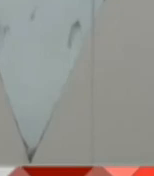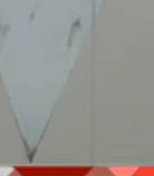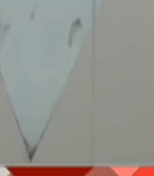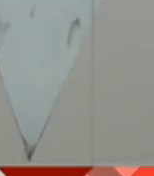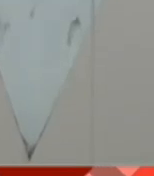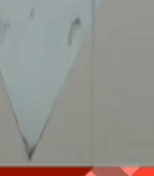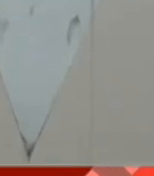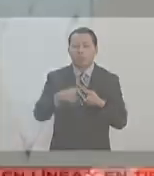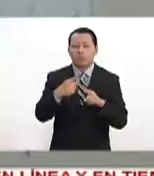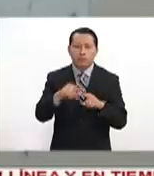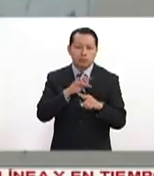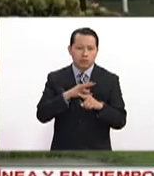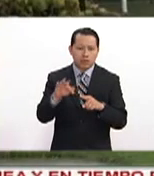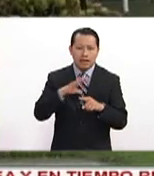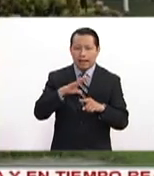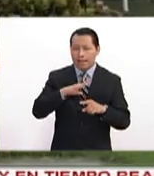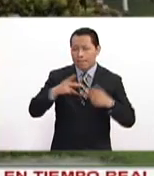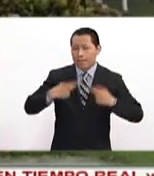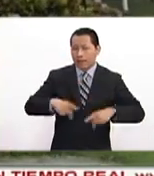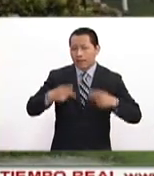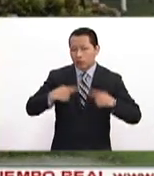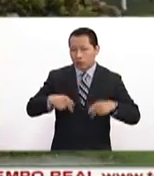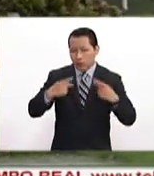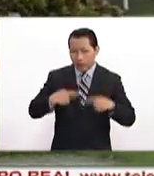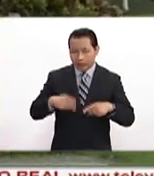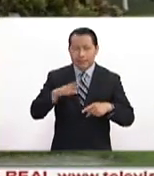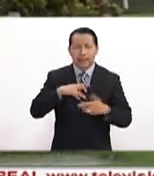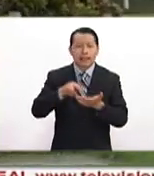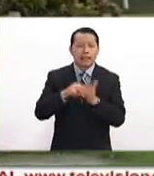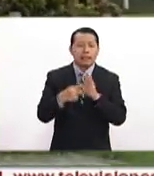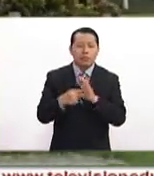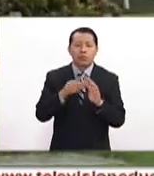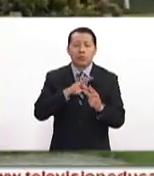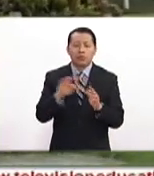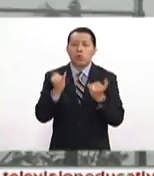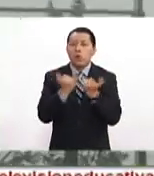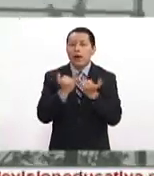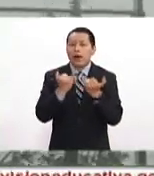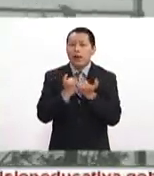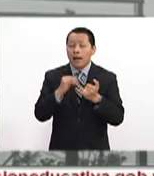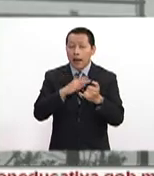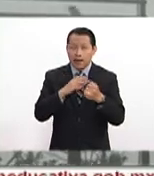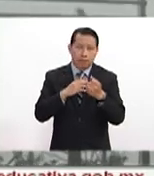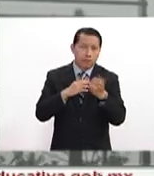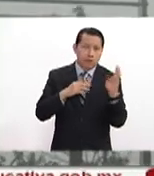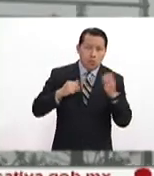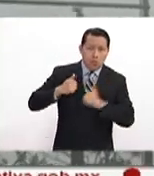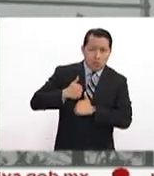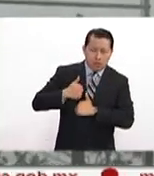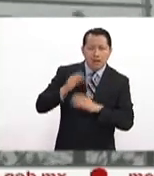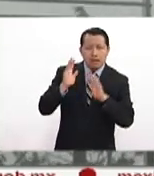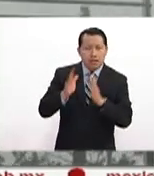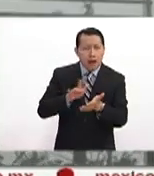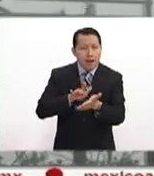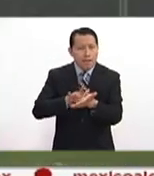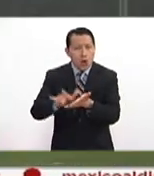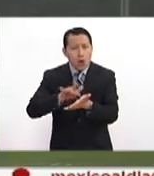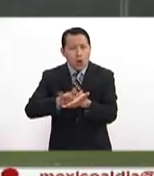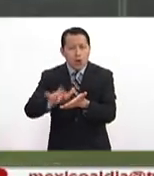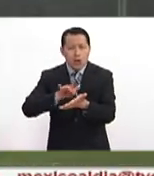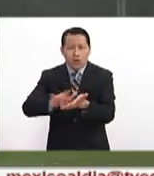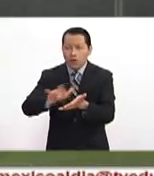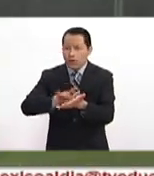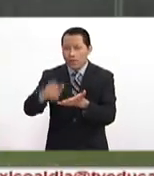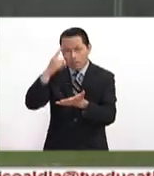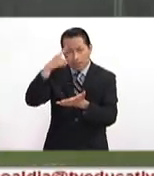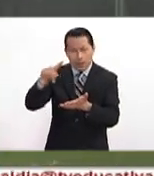de efectivos también incluye civiles del Cuerpo de Ingenieros que, al igual que los otros efectivos, apoya ya a las agencias estatales en